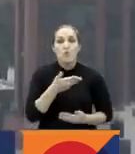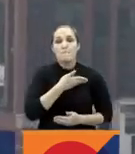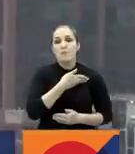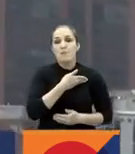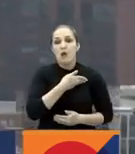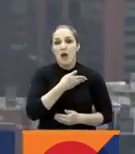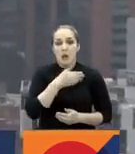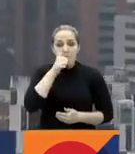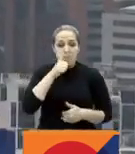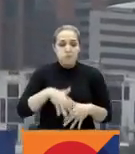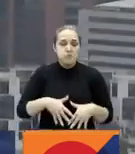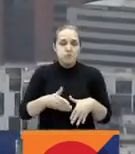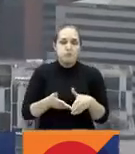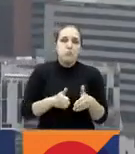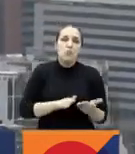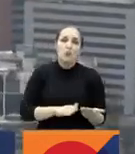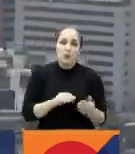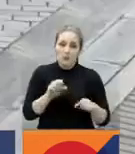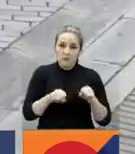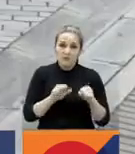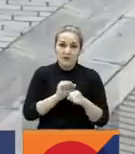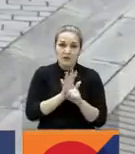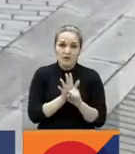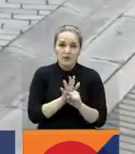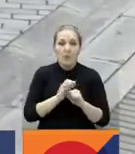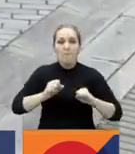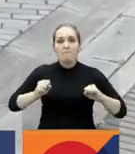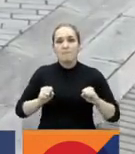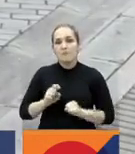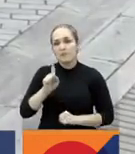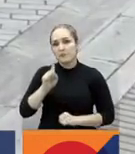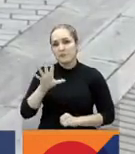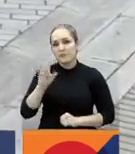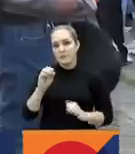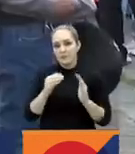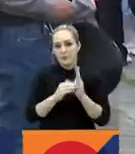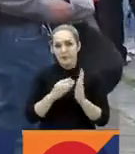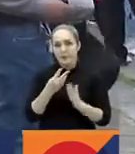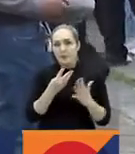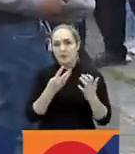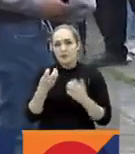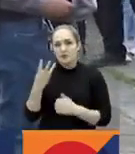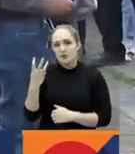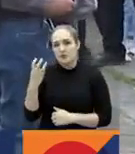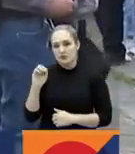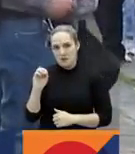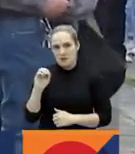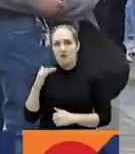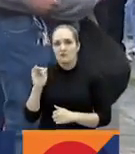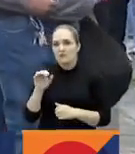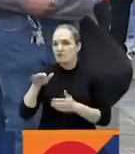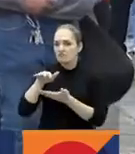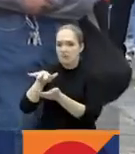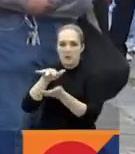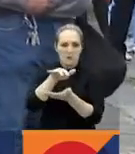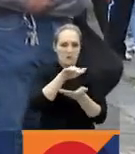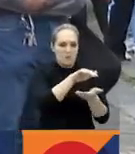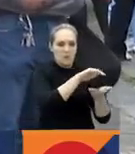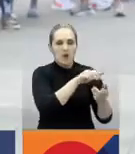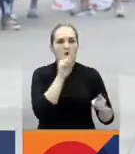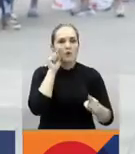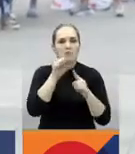COVID. Bogotá recibió 150.880 vacunas de Moderna distribuidas en los 25 lugares habilitados para la